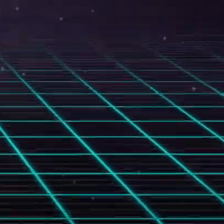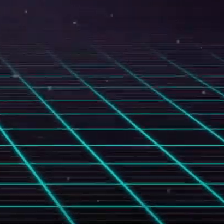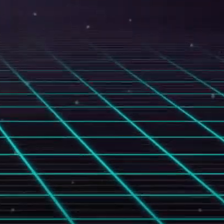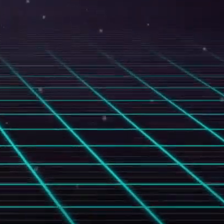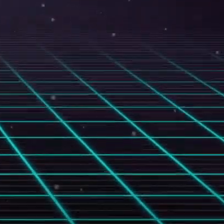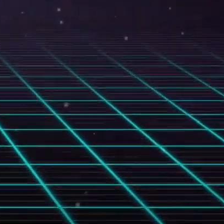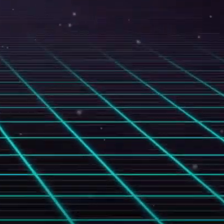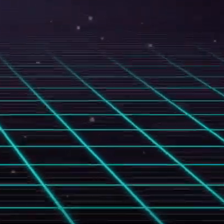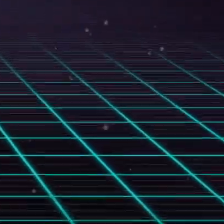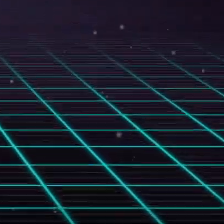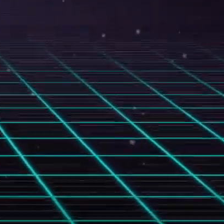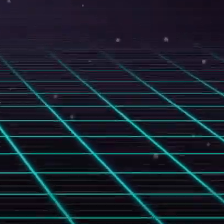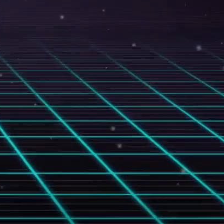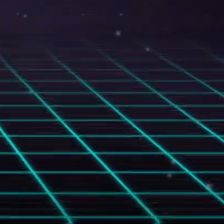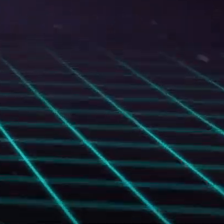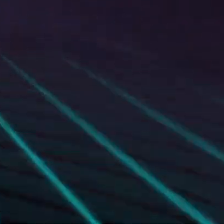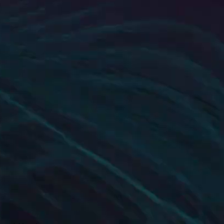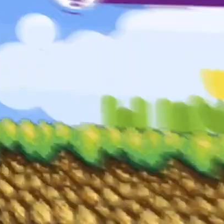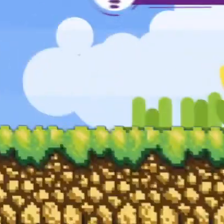Música